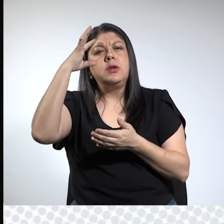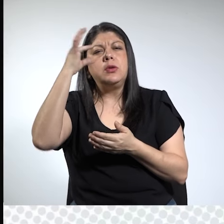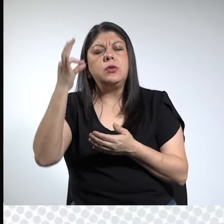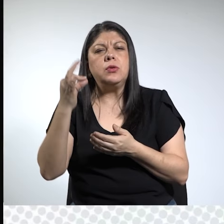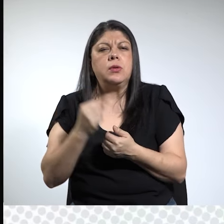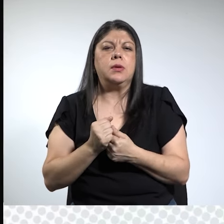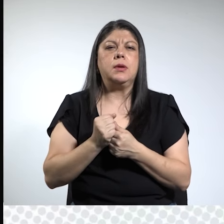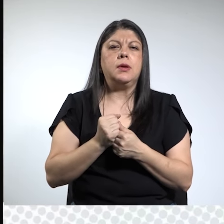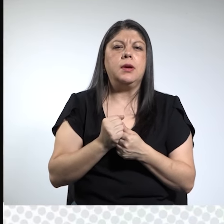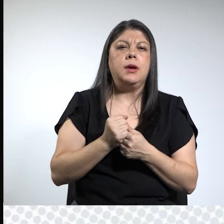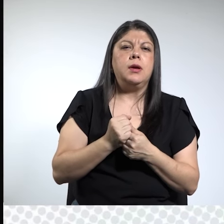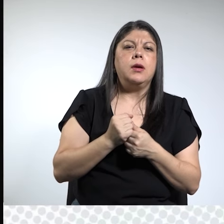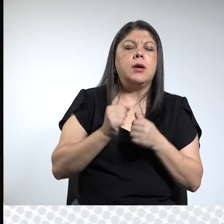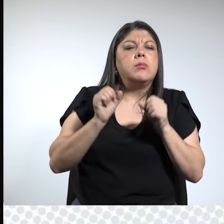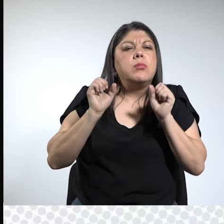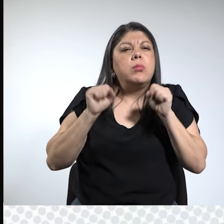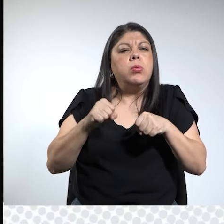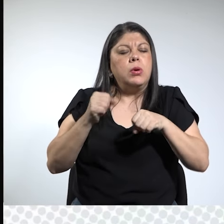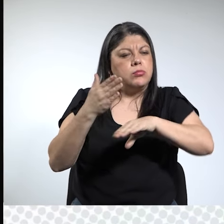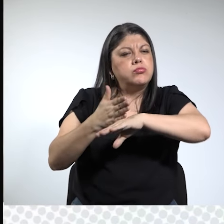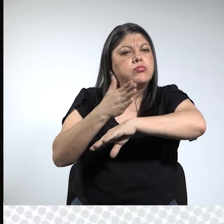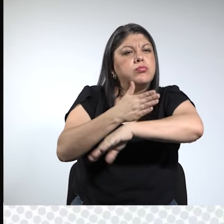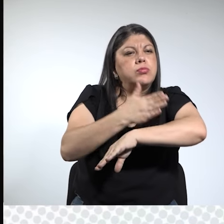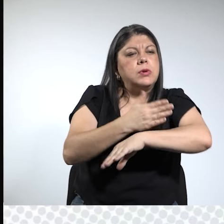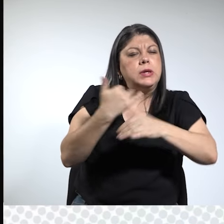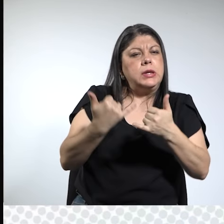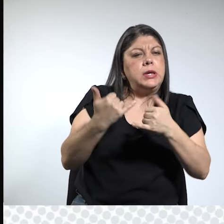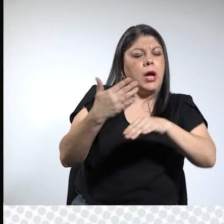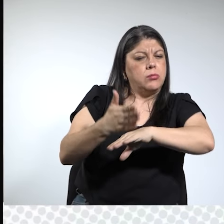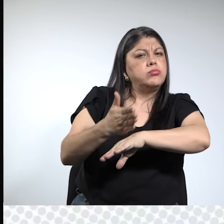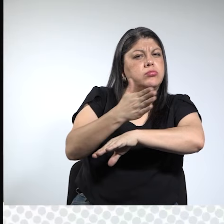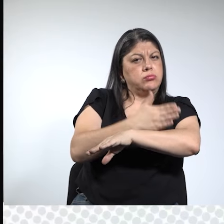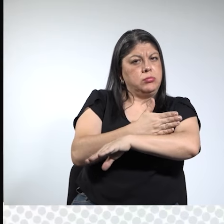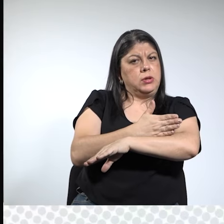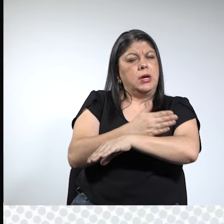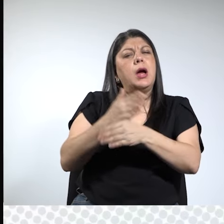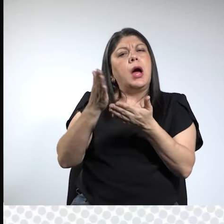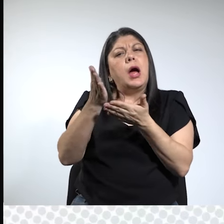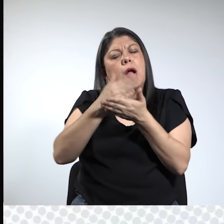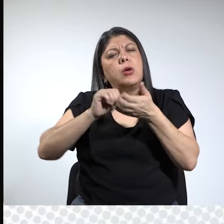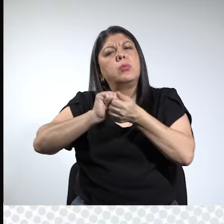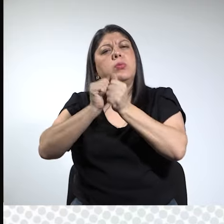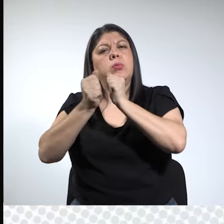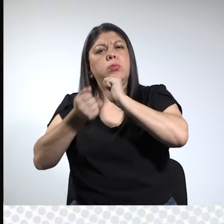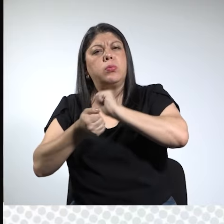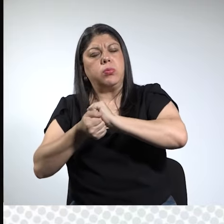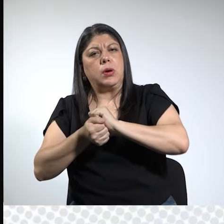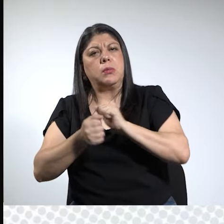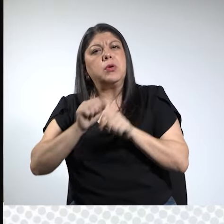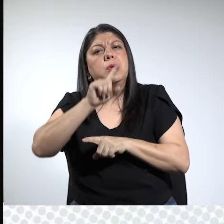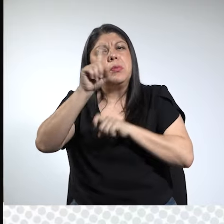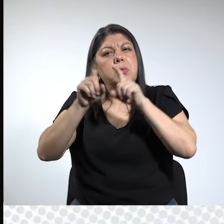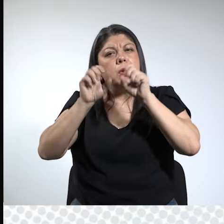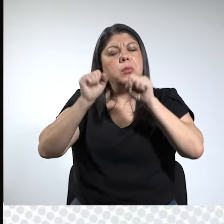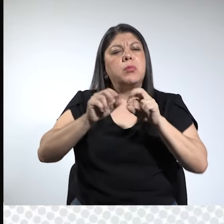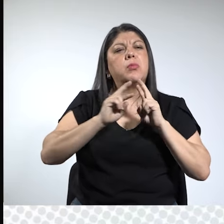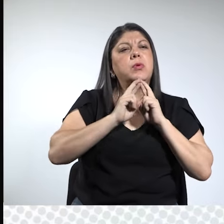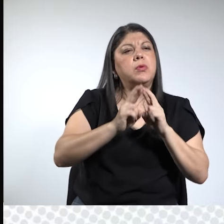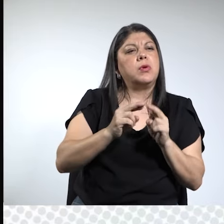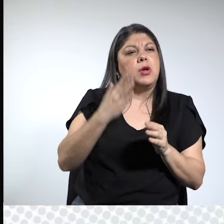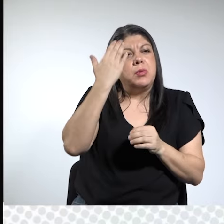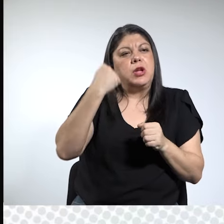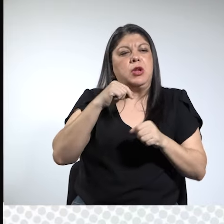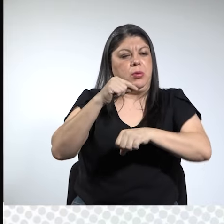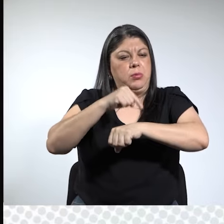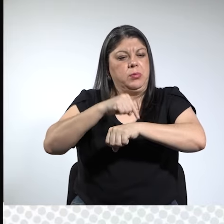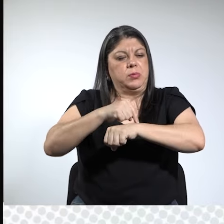que no es tanto lo que hay que hacer. Ya estamos en una posición un poco mejor. Hay que hacer ciertas cosas y creo que en las siguientes preguntas le voy contestando porque ya me